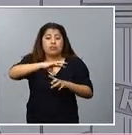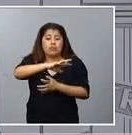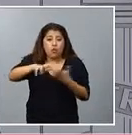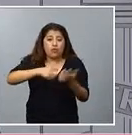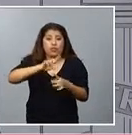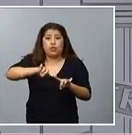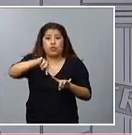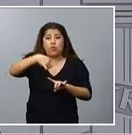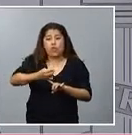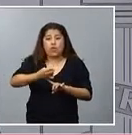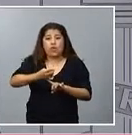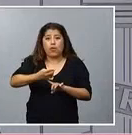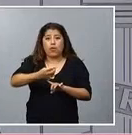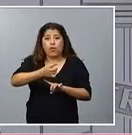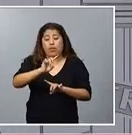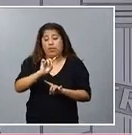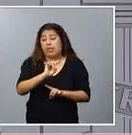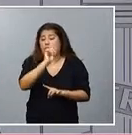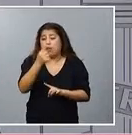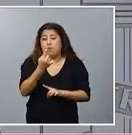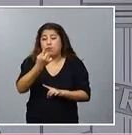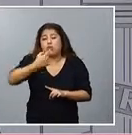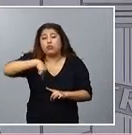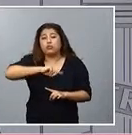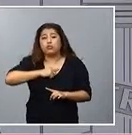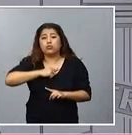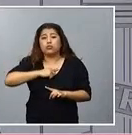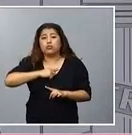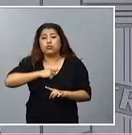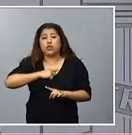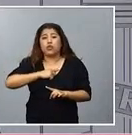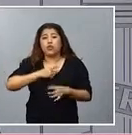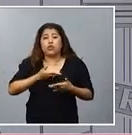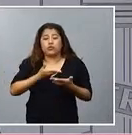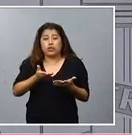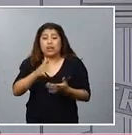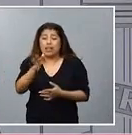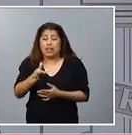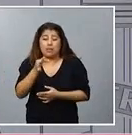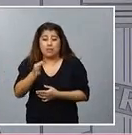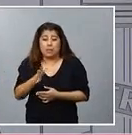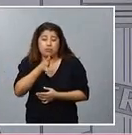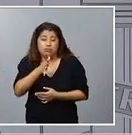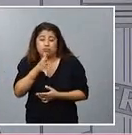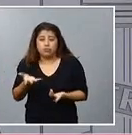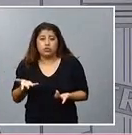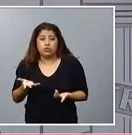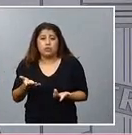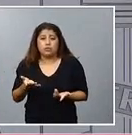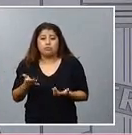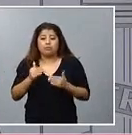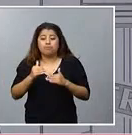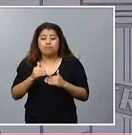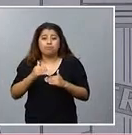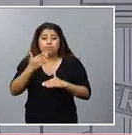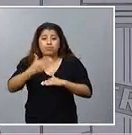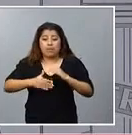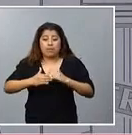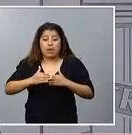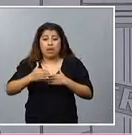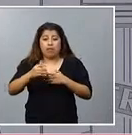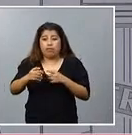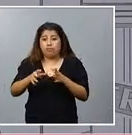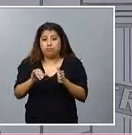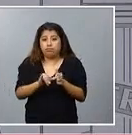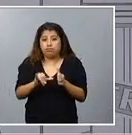haciendo como primer donante en la región, pero también sobre las causas. A corto plazo, ¿eso qué significa? Bueno, a